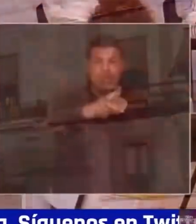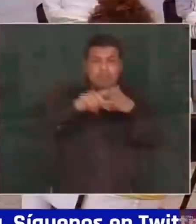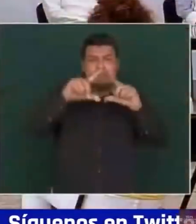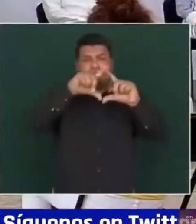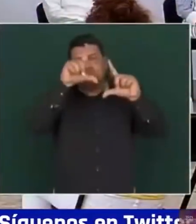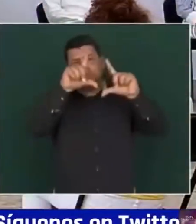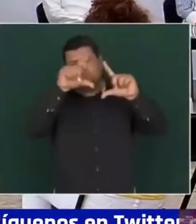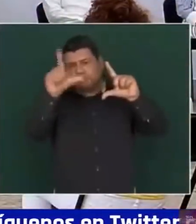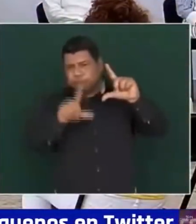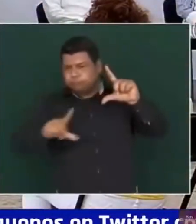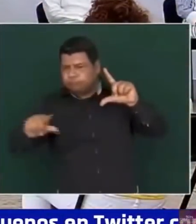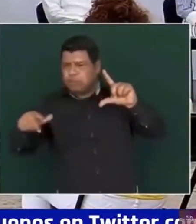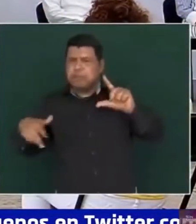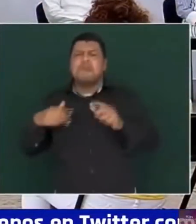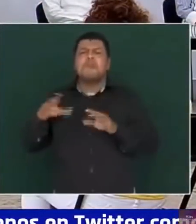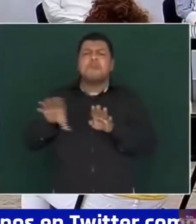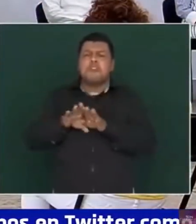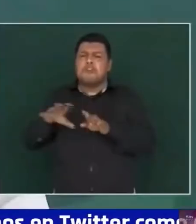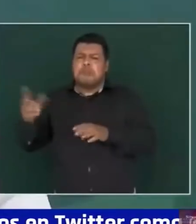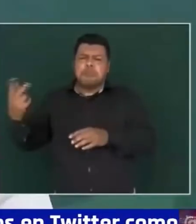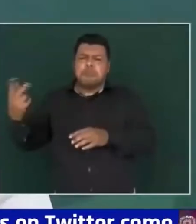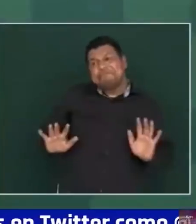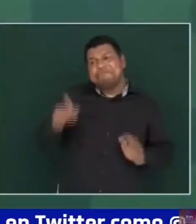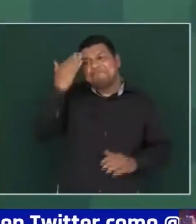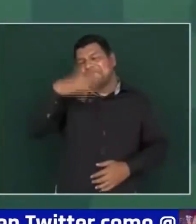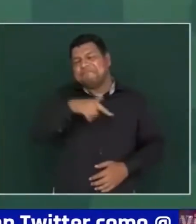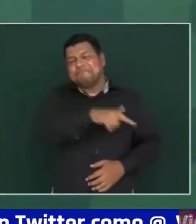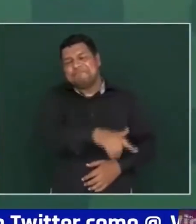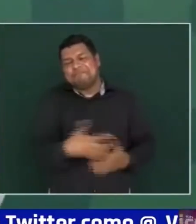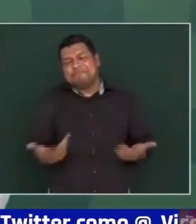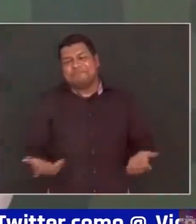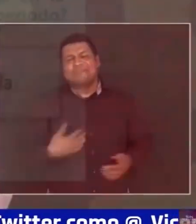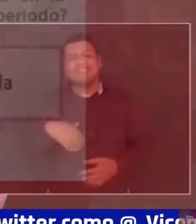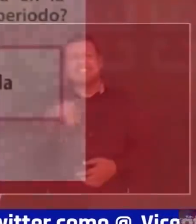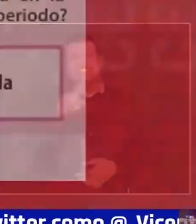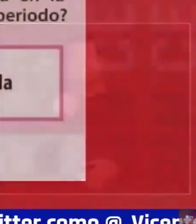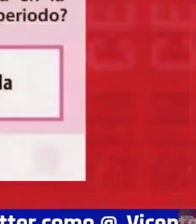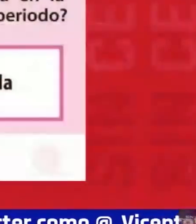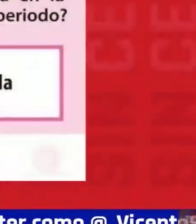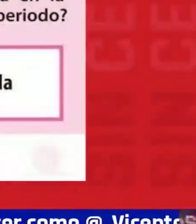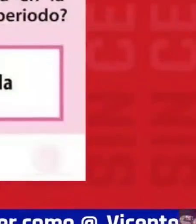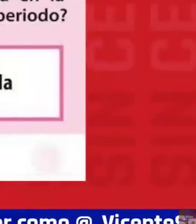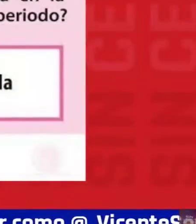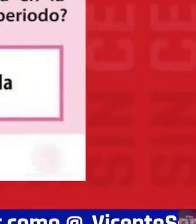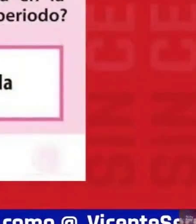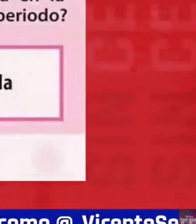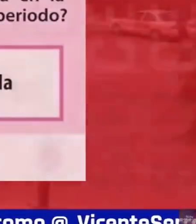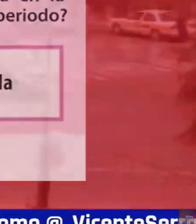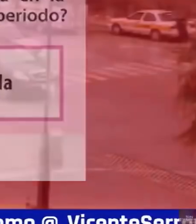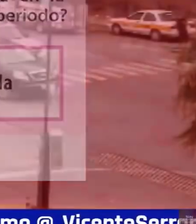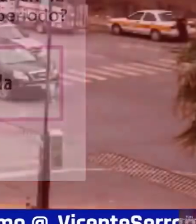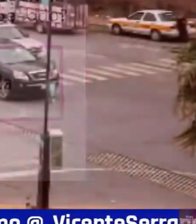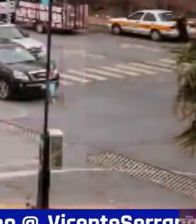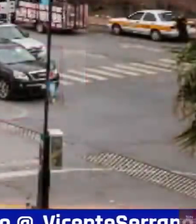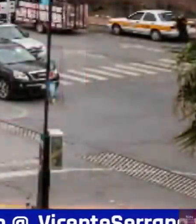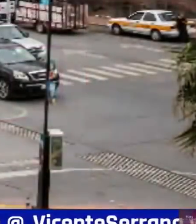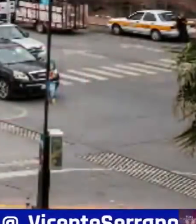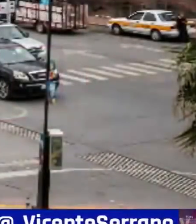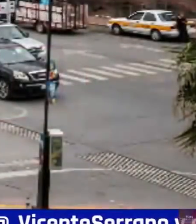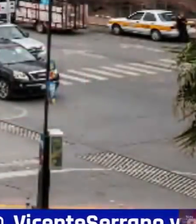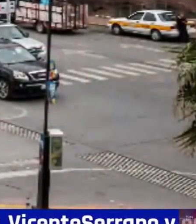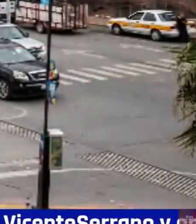porque estamos en medio de esta lucha global que México, sin duda, es ejemplo